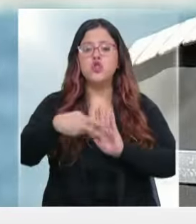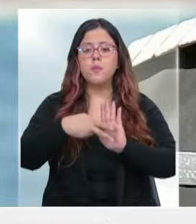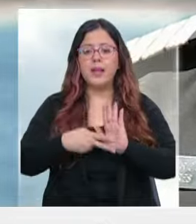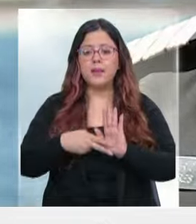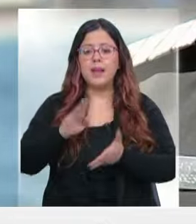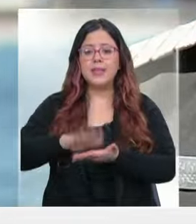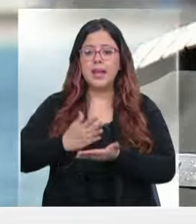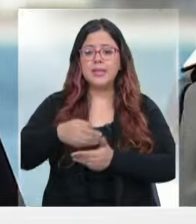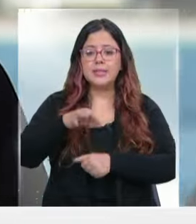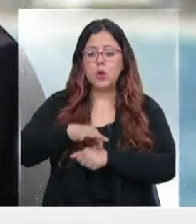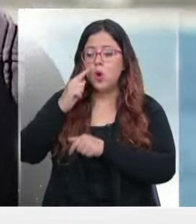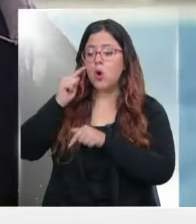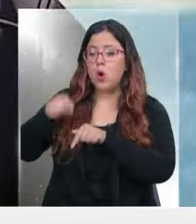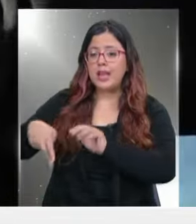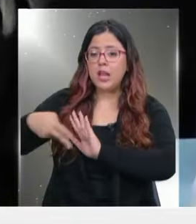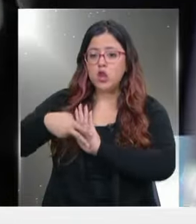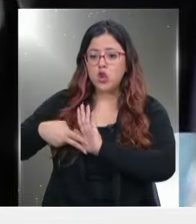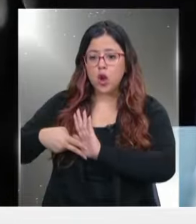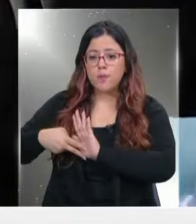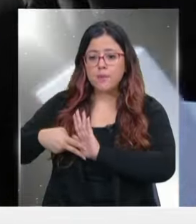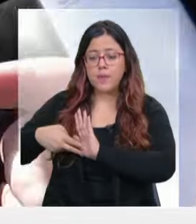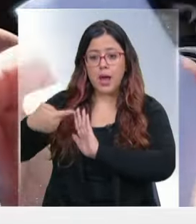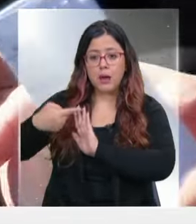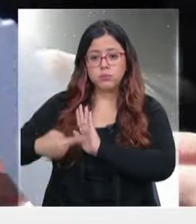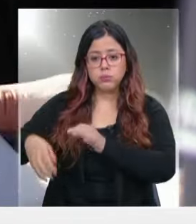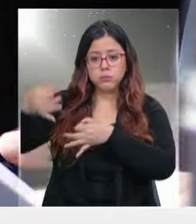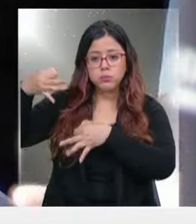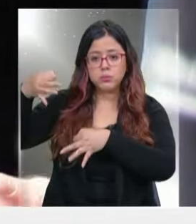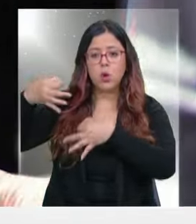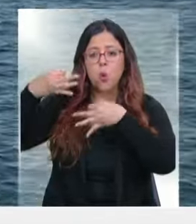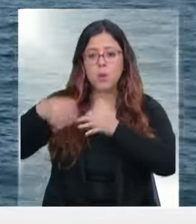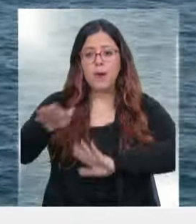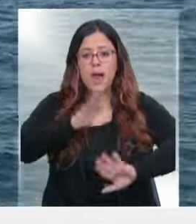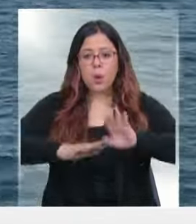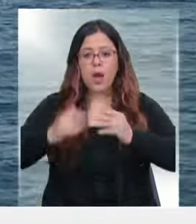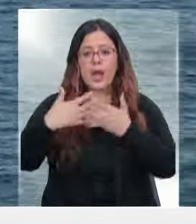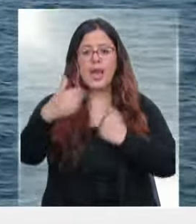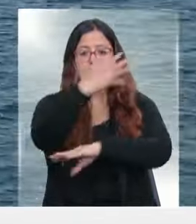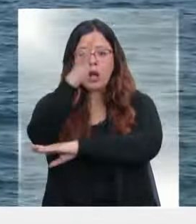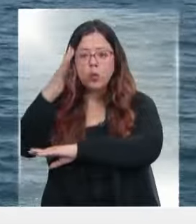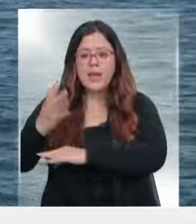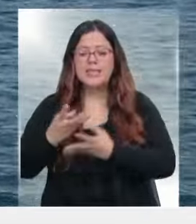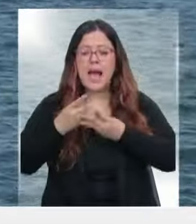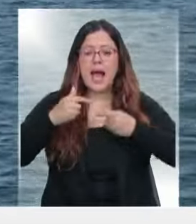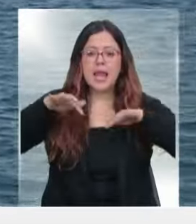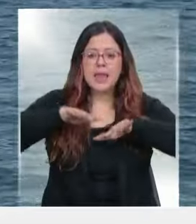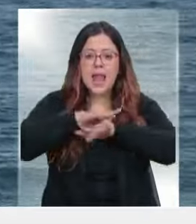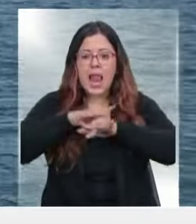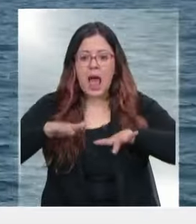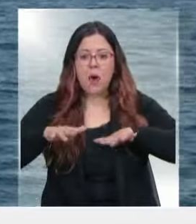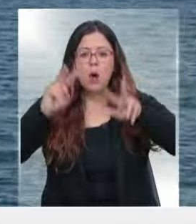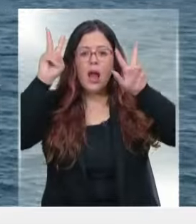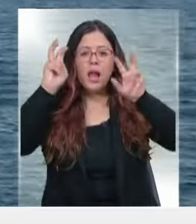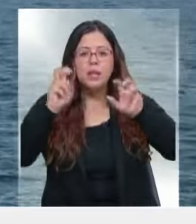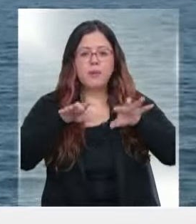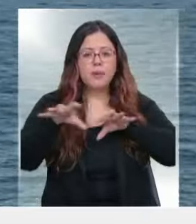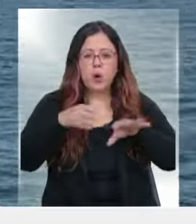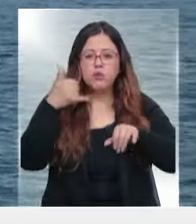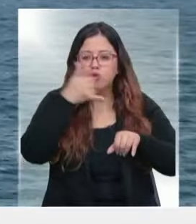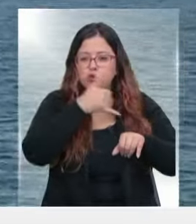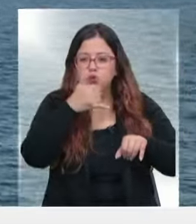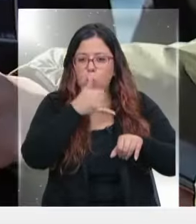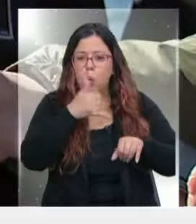Esta norma establece umbrales para conservar el medio marino, la naturaleza y la calidad del agua en metales pesados, en